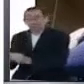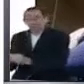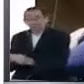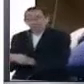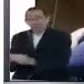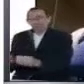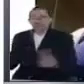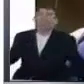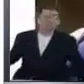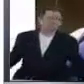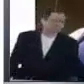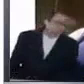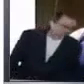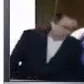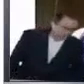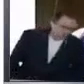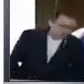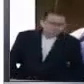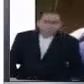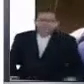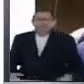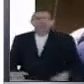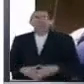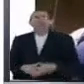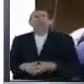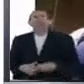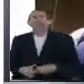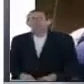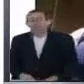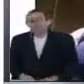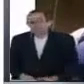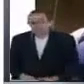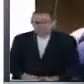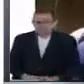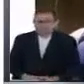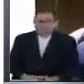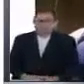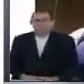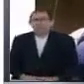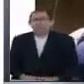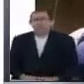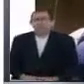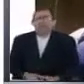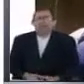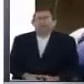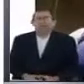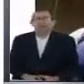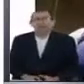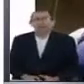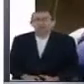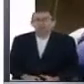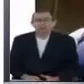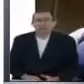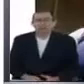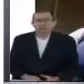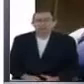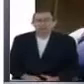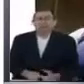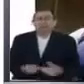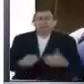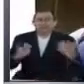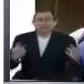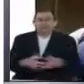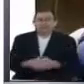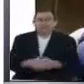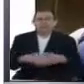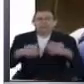recuerda eso. Hermano, este ministerio es lindo. ¿Sabe por qué es lindo, hermano? Porque el Señor está manejando a